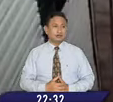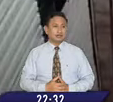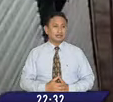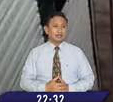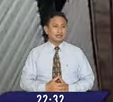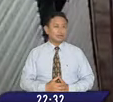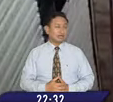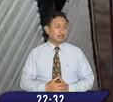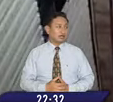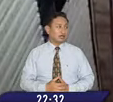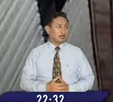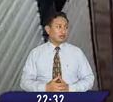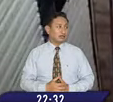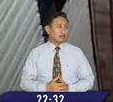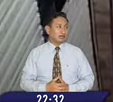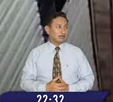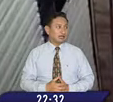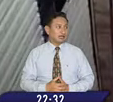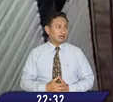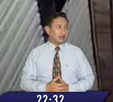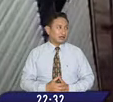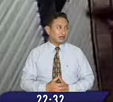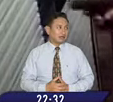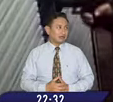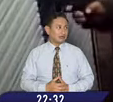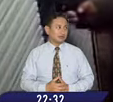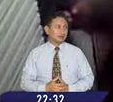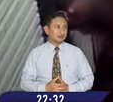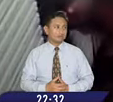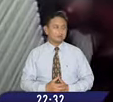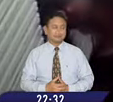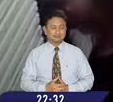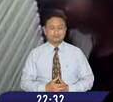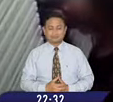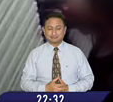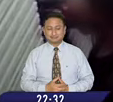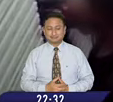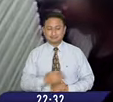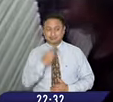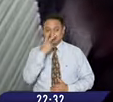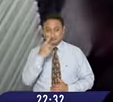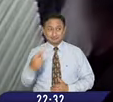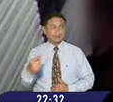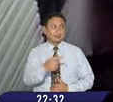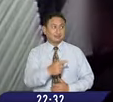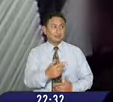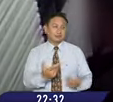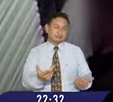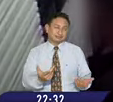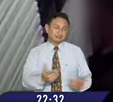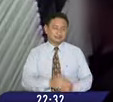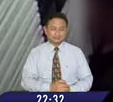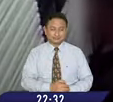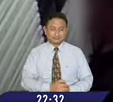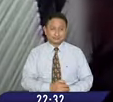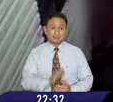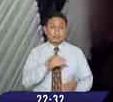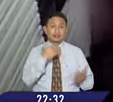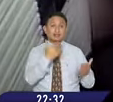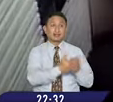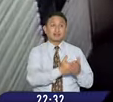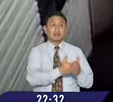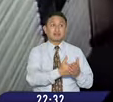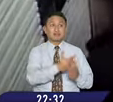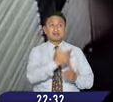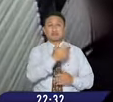El video que capta el violento hecho dura alrededor de 2 minutos. Aquí se observa cómo este sujeto con un arma en mano llega hasta esta licorería